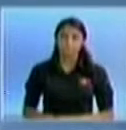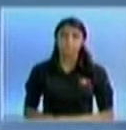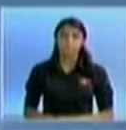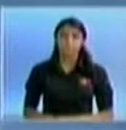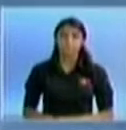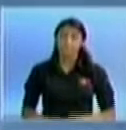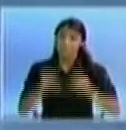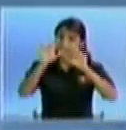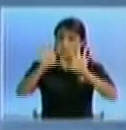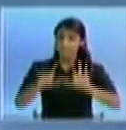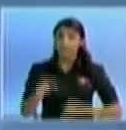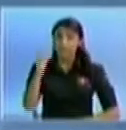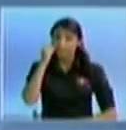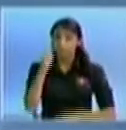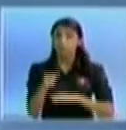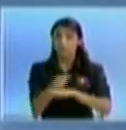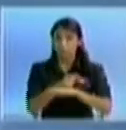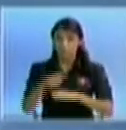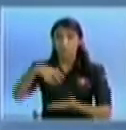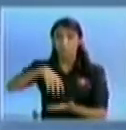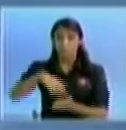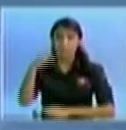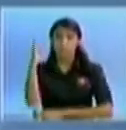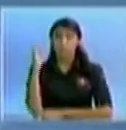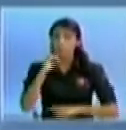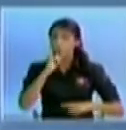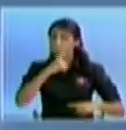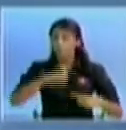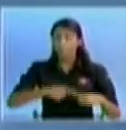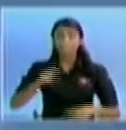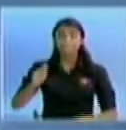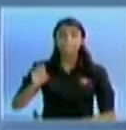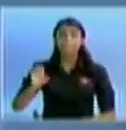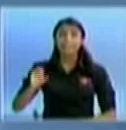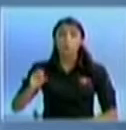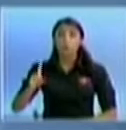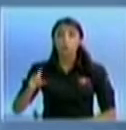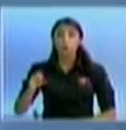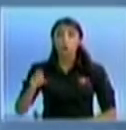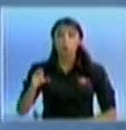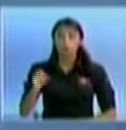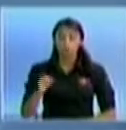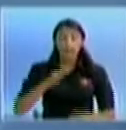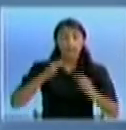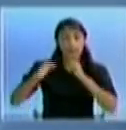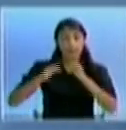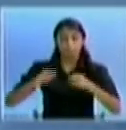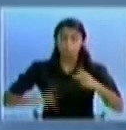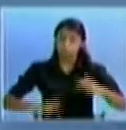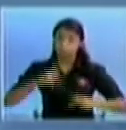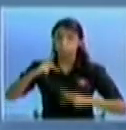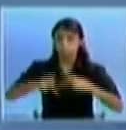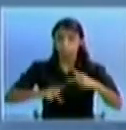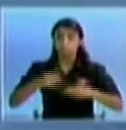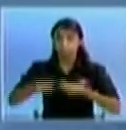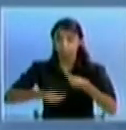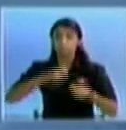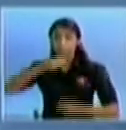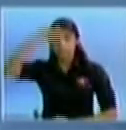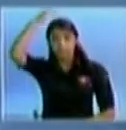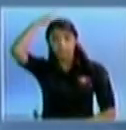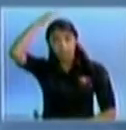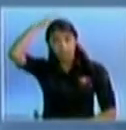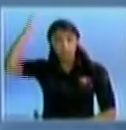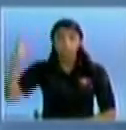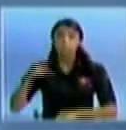El secretario general de gobierno del estado Lara, Teodoro Campos, informó sobre el procedimiento realizado en el municipio Palavecino, en el cual se